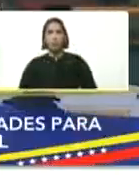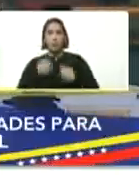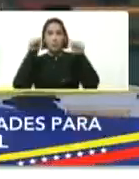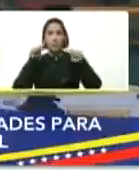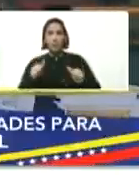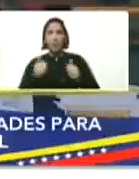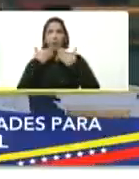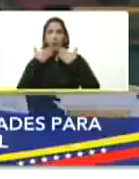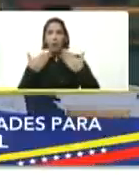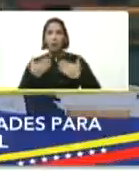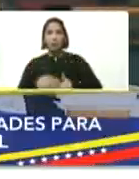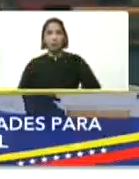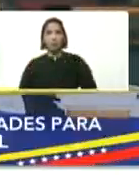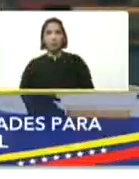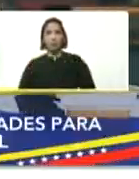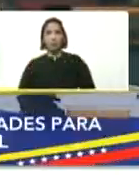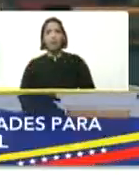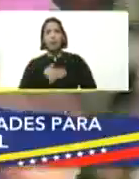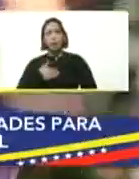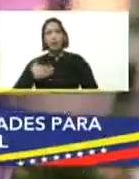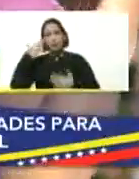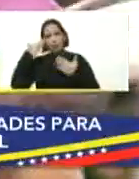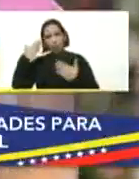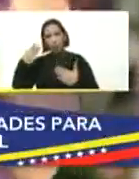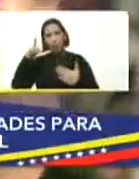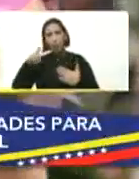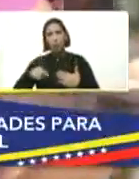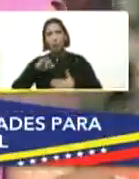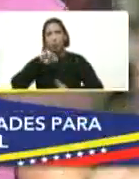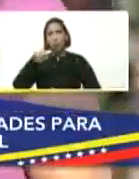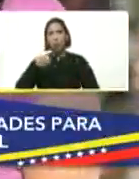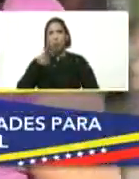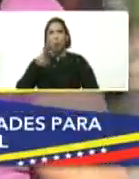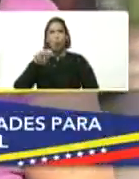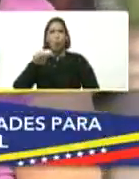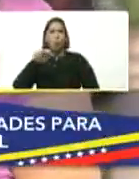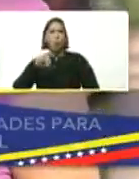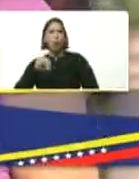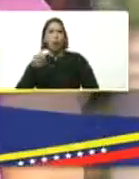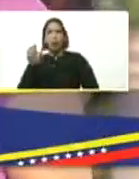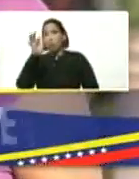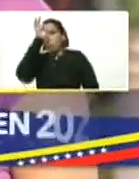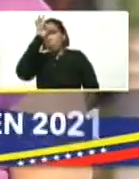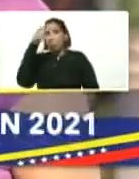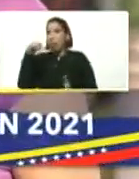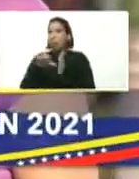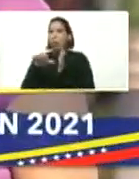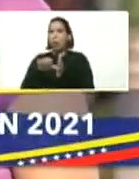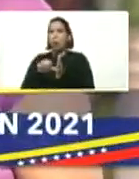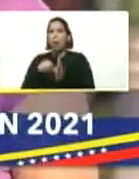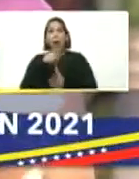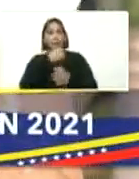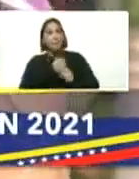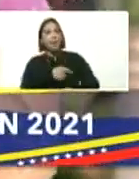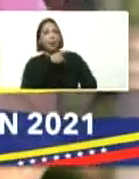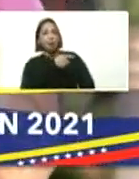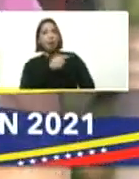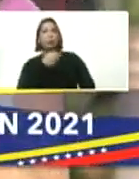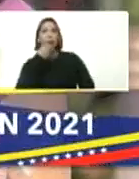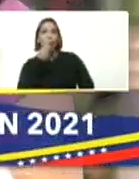Muchas gracias, Aranz. A usted, le quería mandar saludos a Juan Guaidó, que no sé por dónde anda. No Él sé. Te está esperando esta noche para una